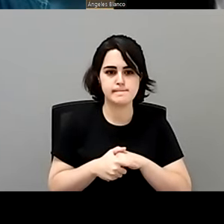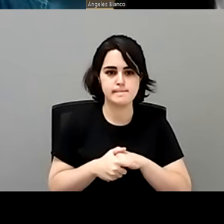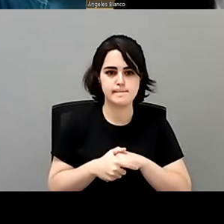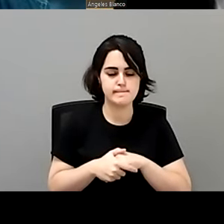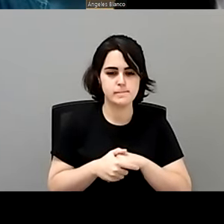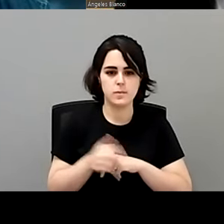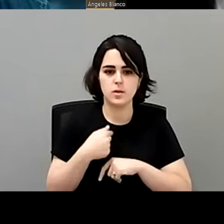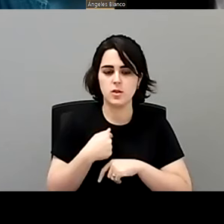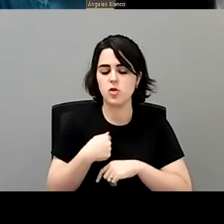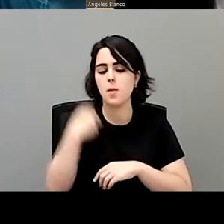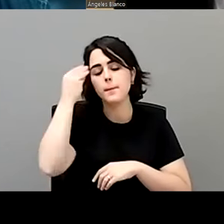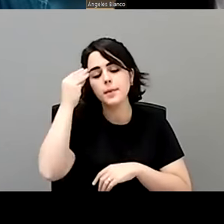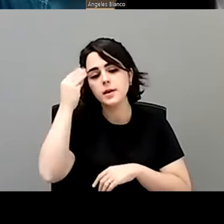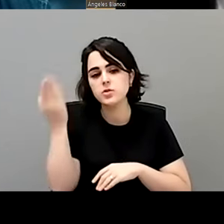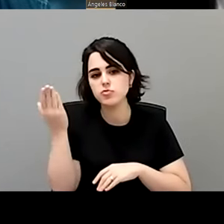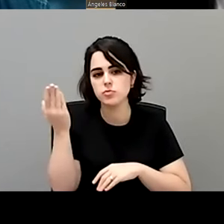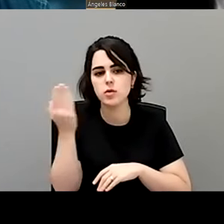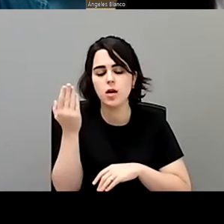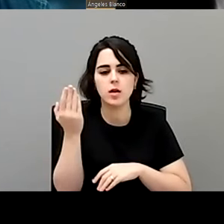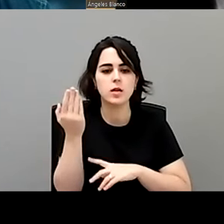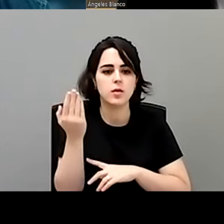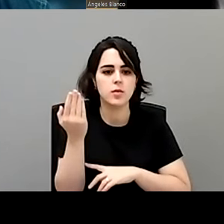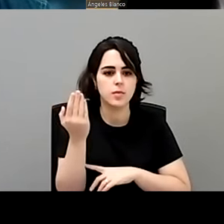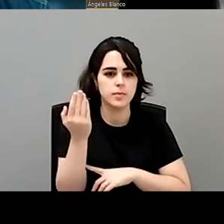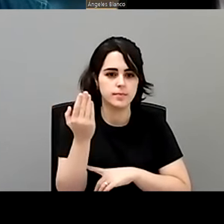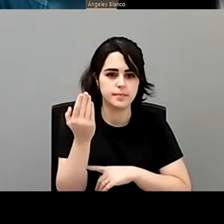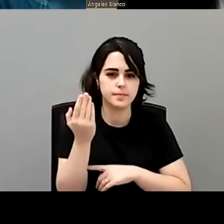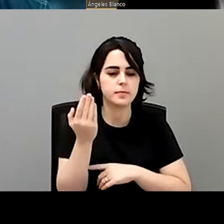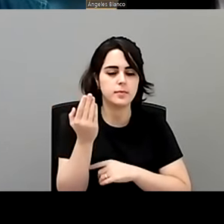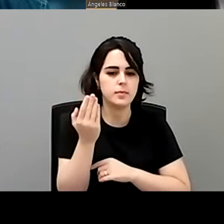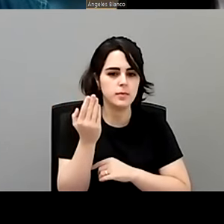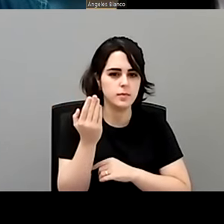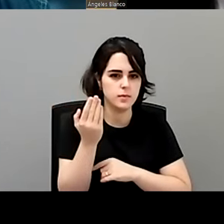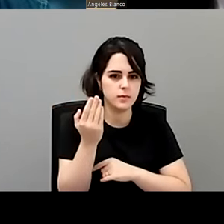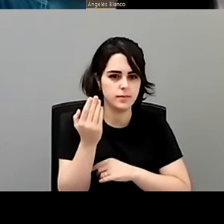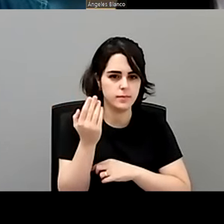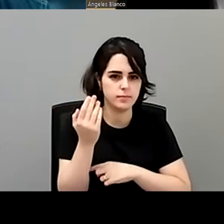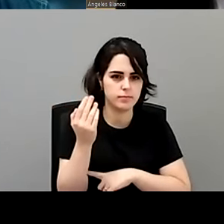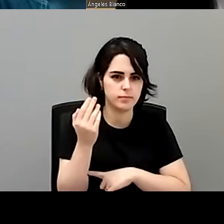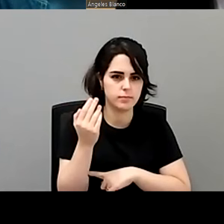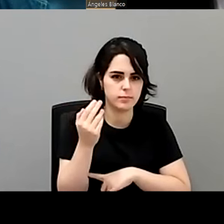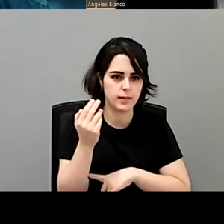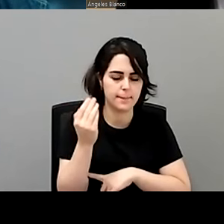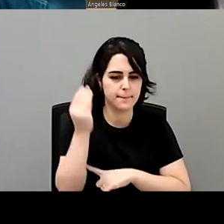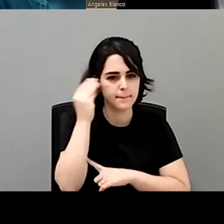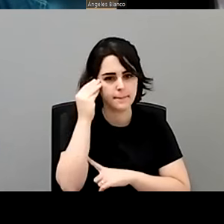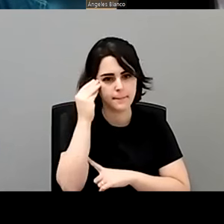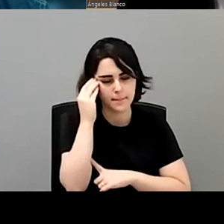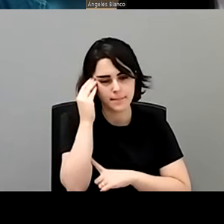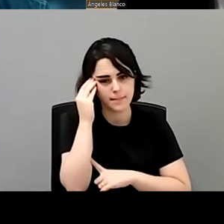Yo considero que aquí lo fundamental es que